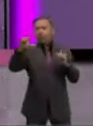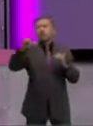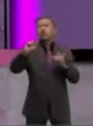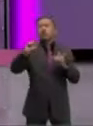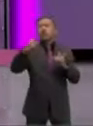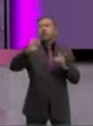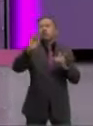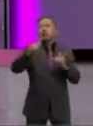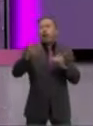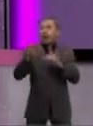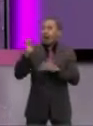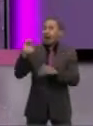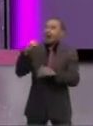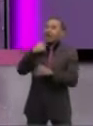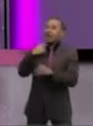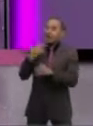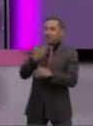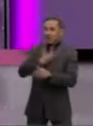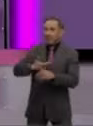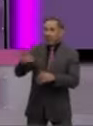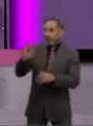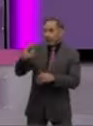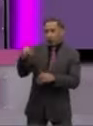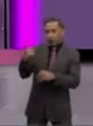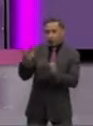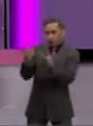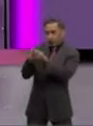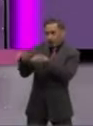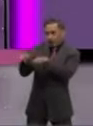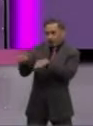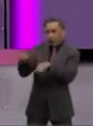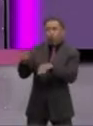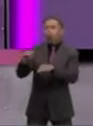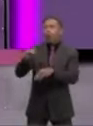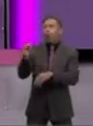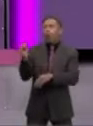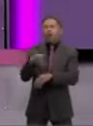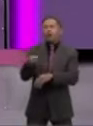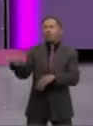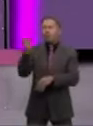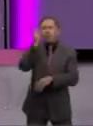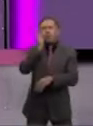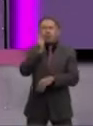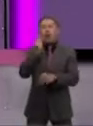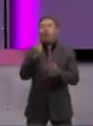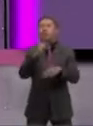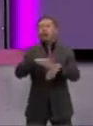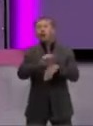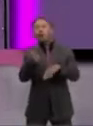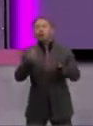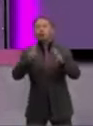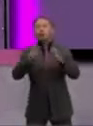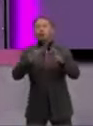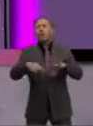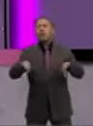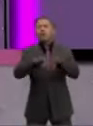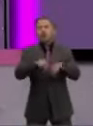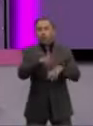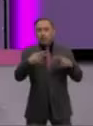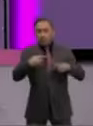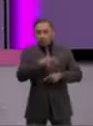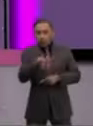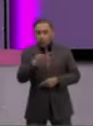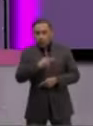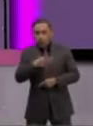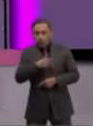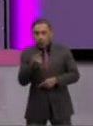trabajaste con Vicente Fox, que no se hizo absolutamente nada. Pero también algo importante son los apoyos a quienes más los necesitan.